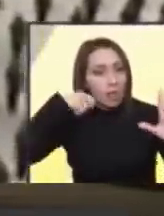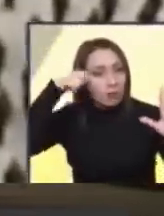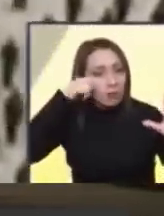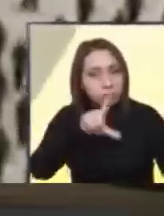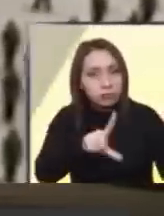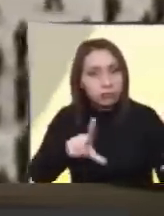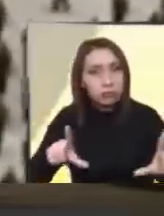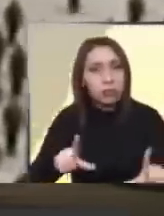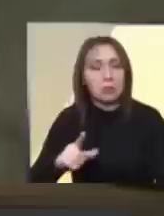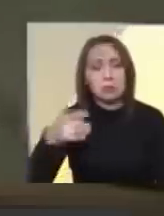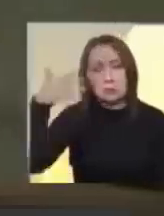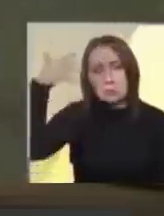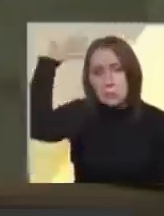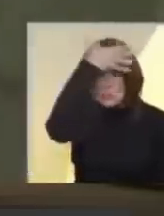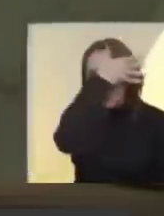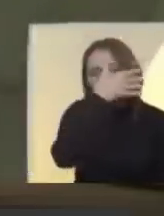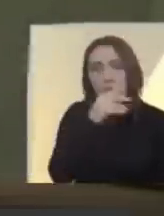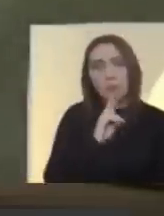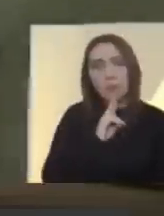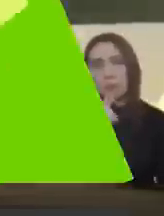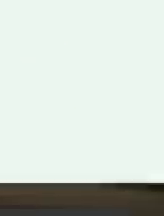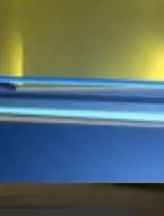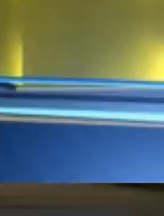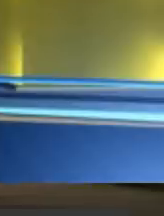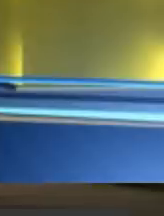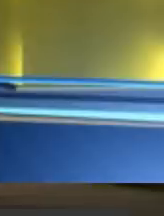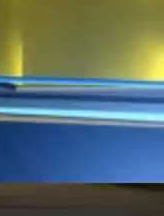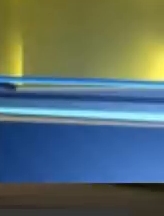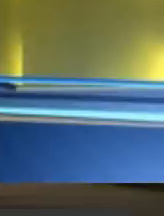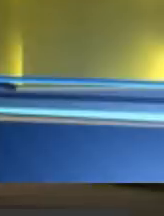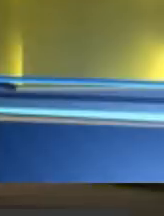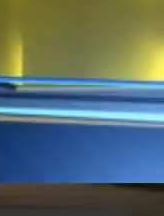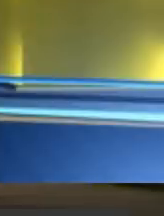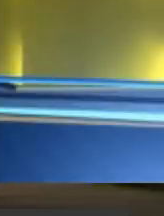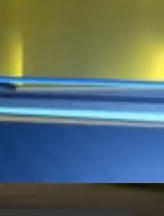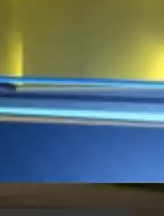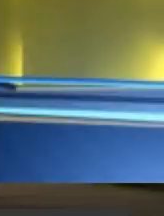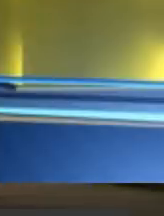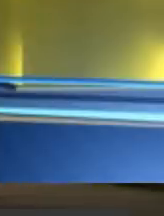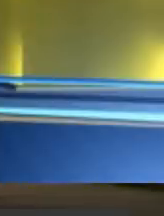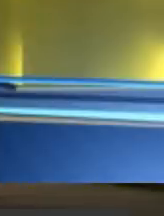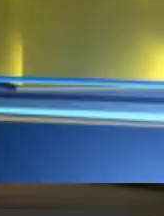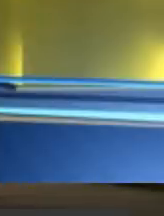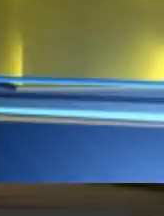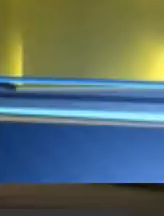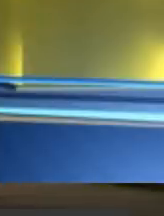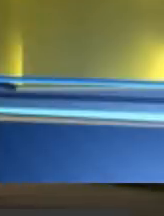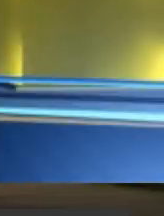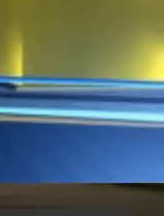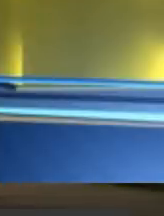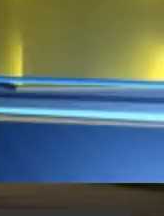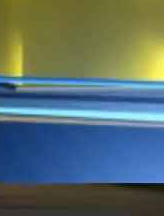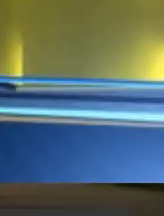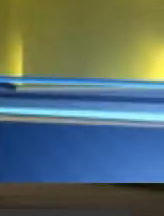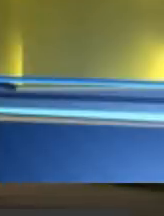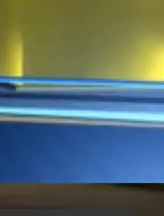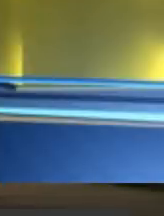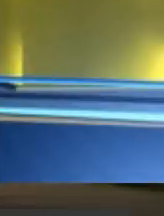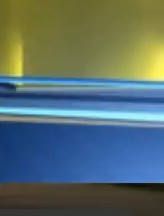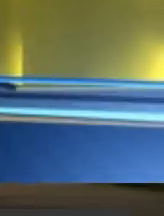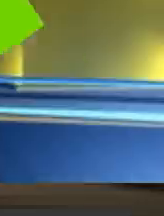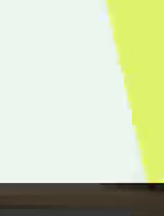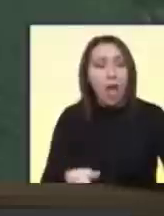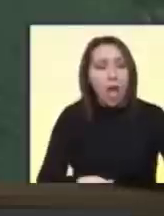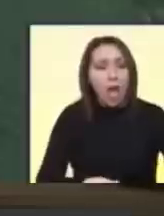fiscal federal para el Distrito Sur de Nueva York, además como un estado promotor del terror, quedó descartada las declaratorias de